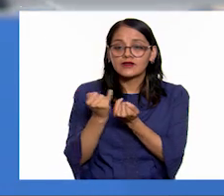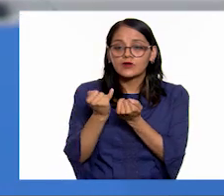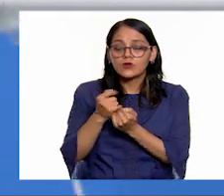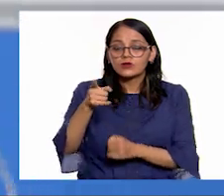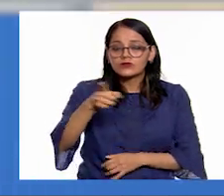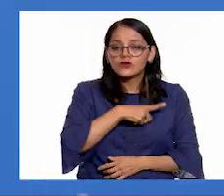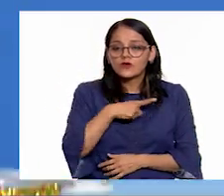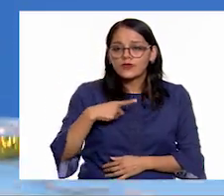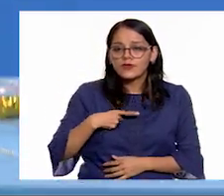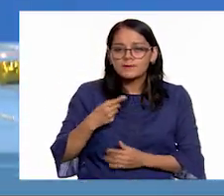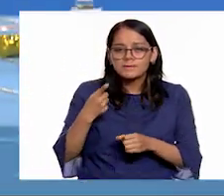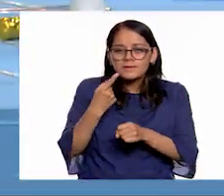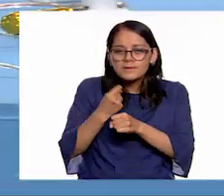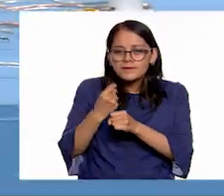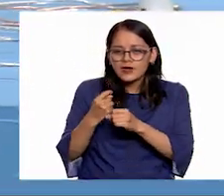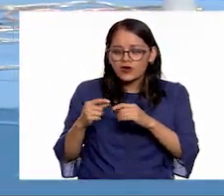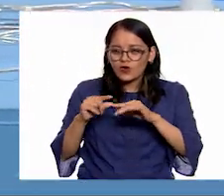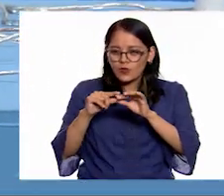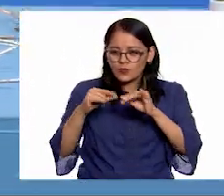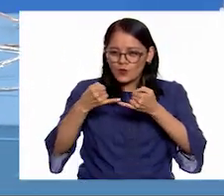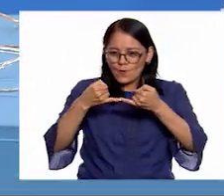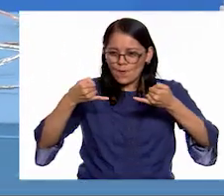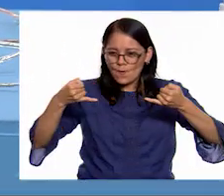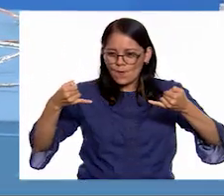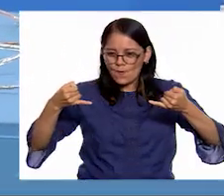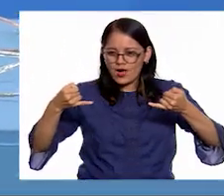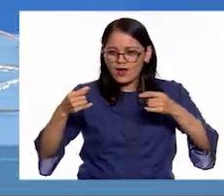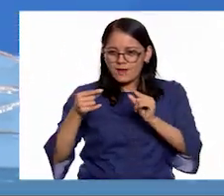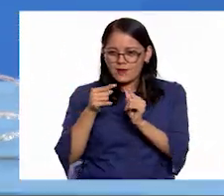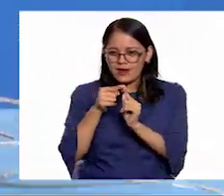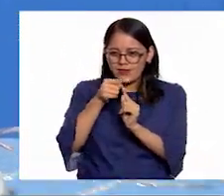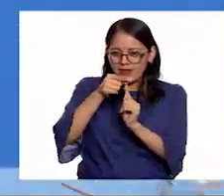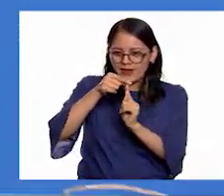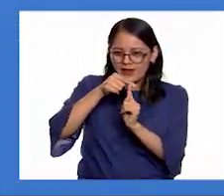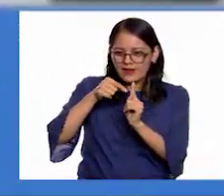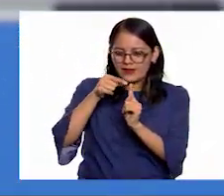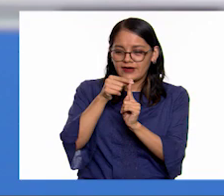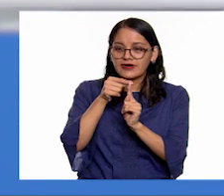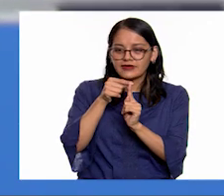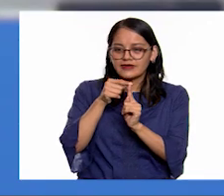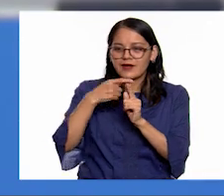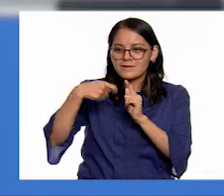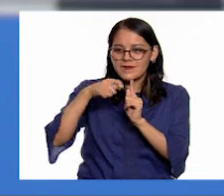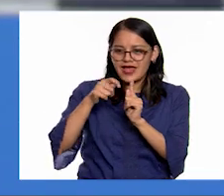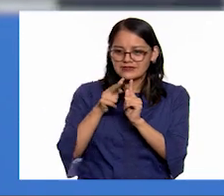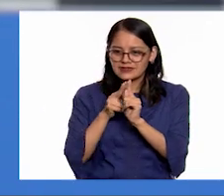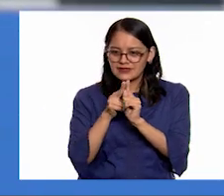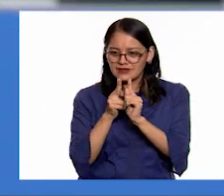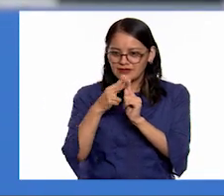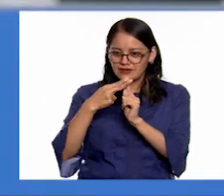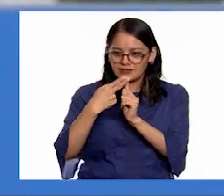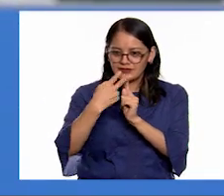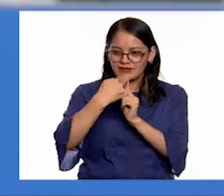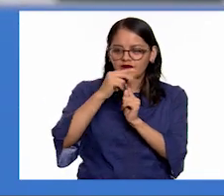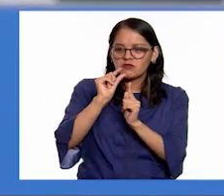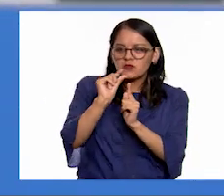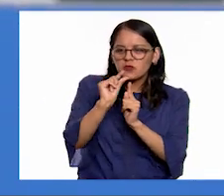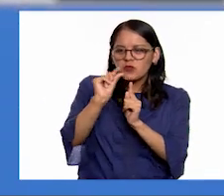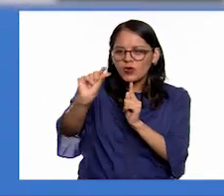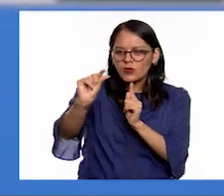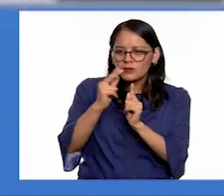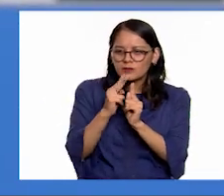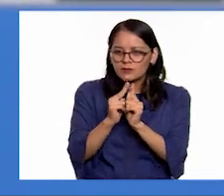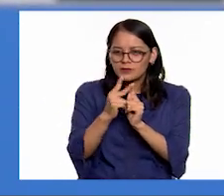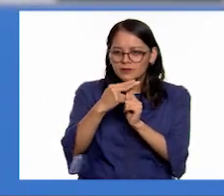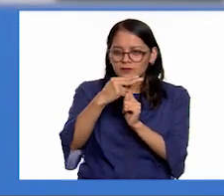hacer pequeños cortes en el cable, solamente al plástico,